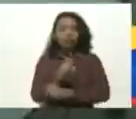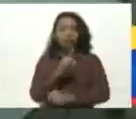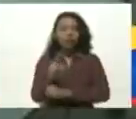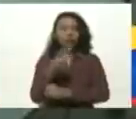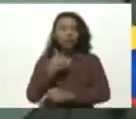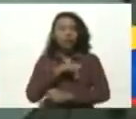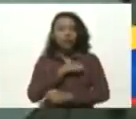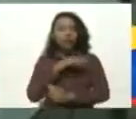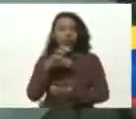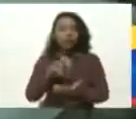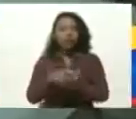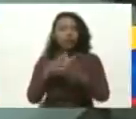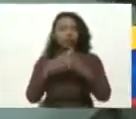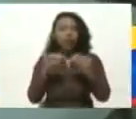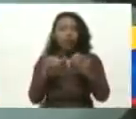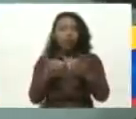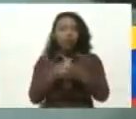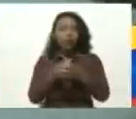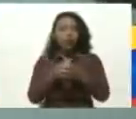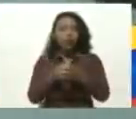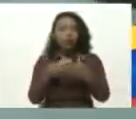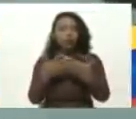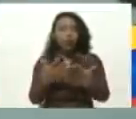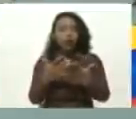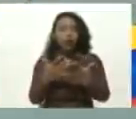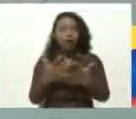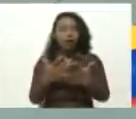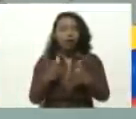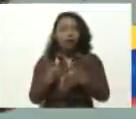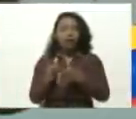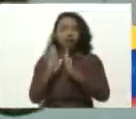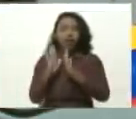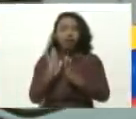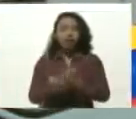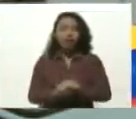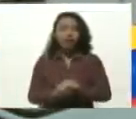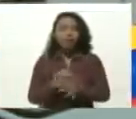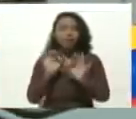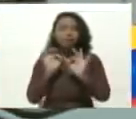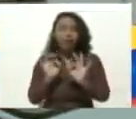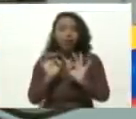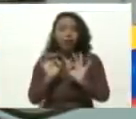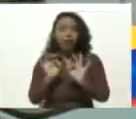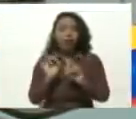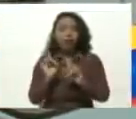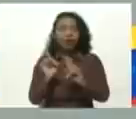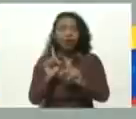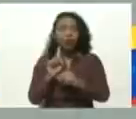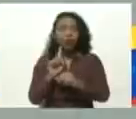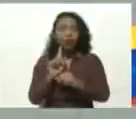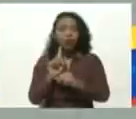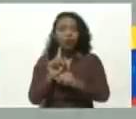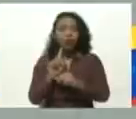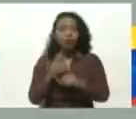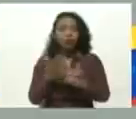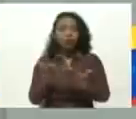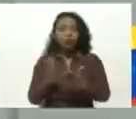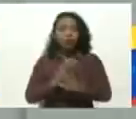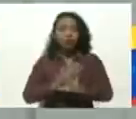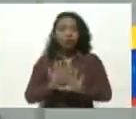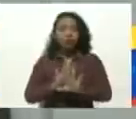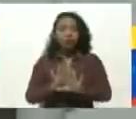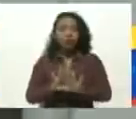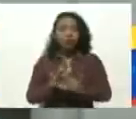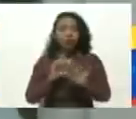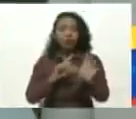nuestro estado y, bueno, a toda la comisión de la infraestructura. Específicamente, esta es una de las que ya llevamos más